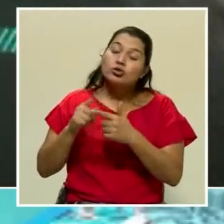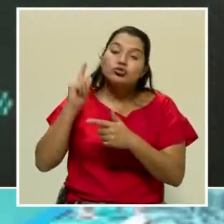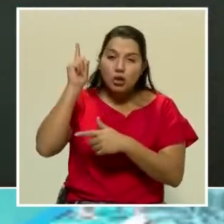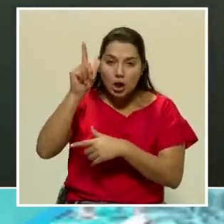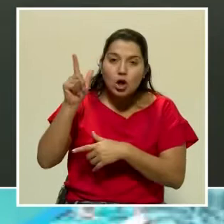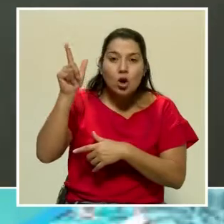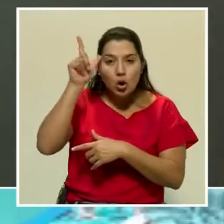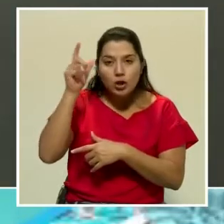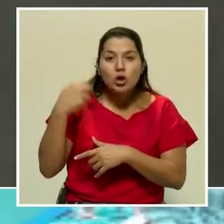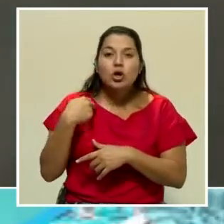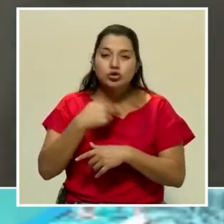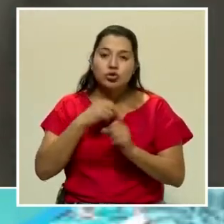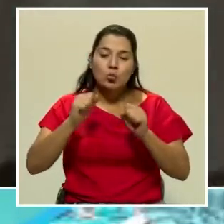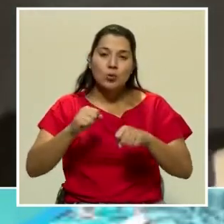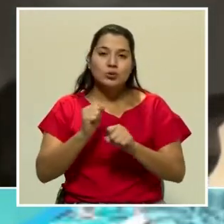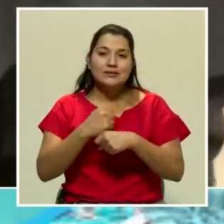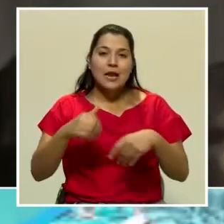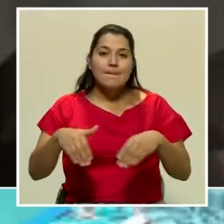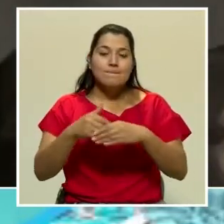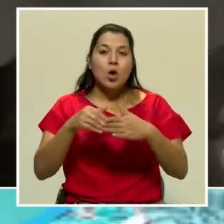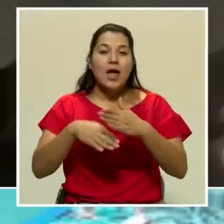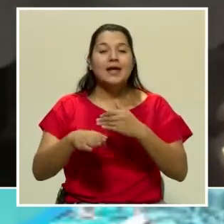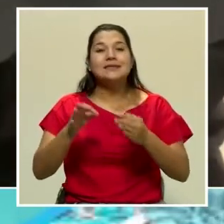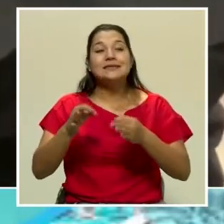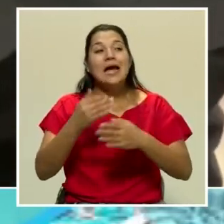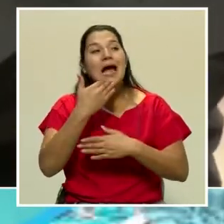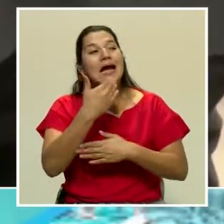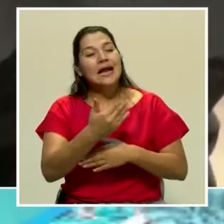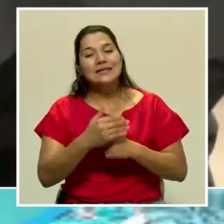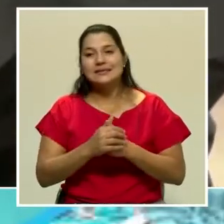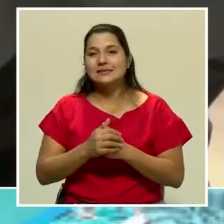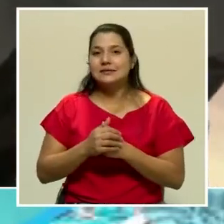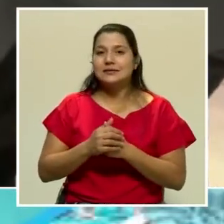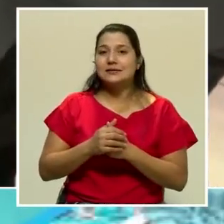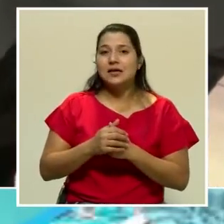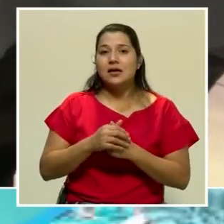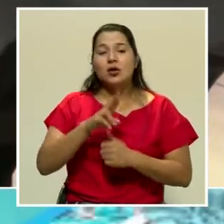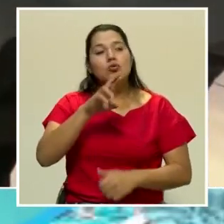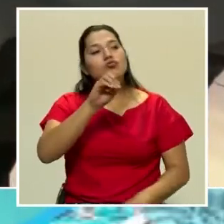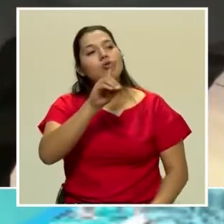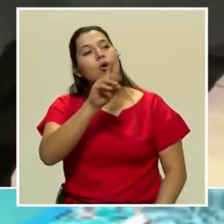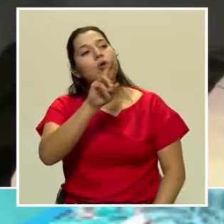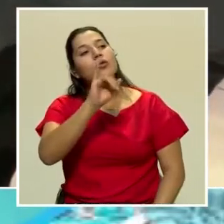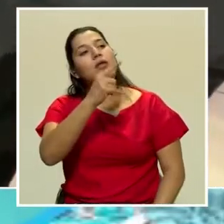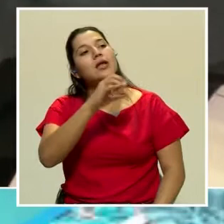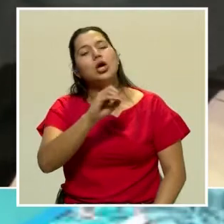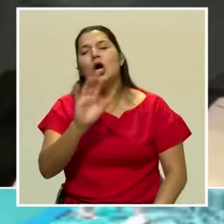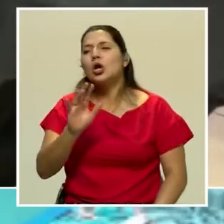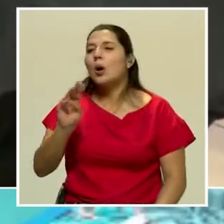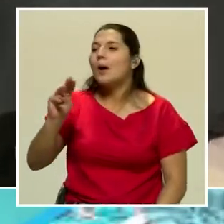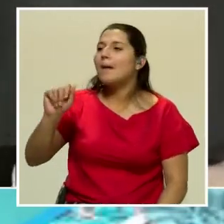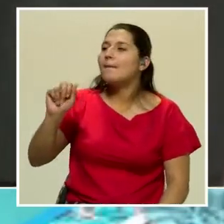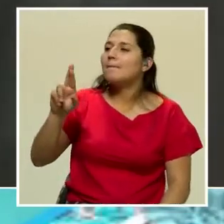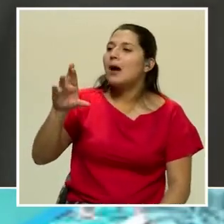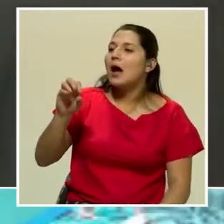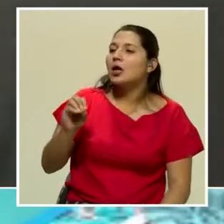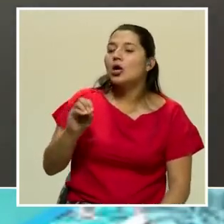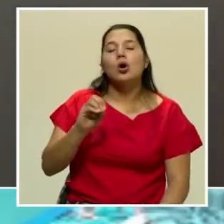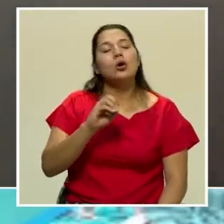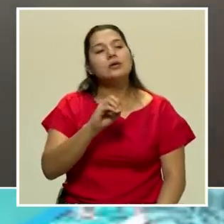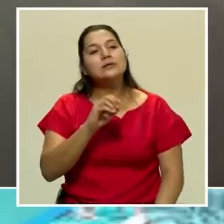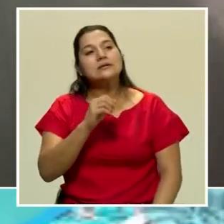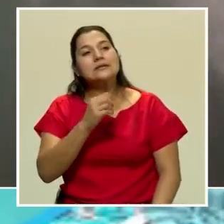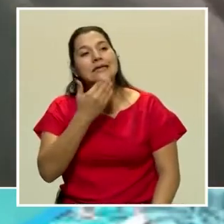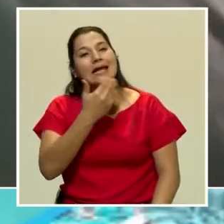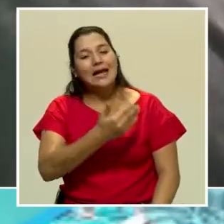nos casáramos en el juzgado. Gracias, Rodrigo. Mauricio, perdón. Marco. Marco, Rodrigo es mi pareja. Cierto. Gracias, don